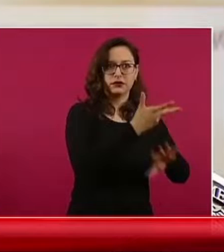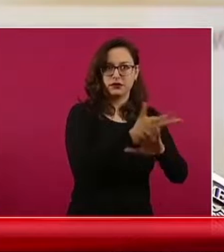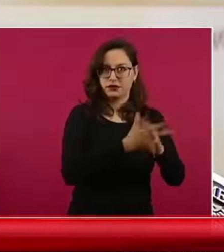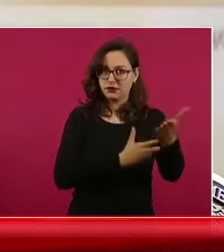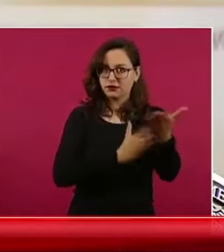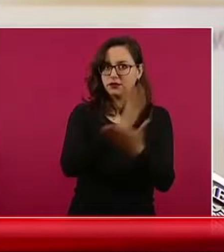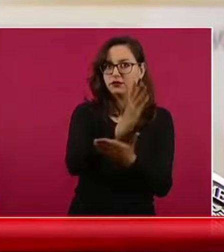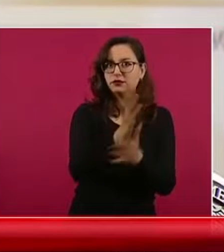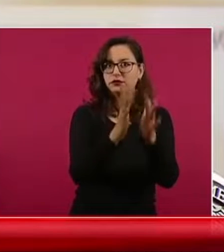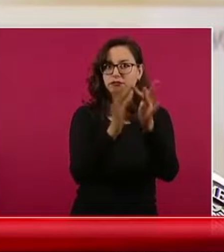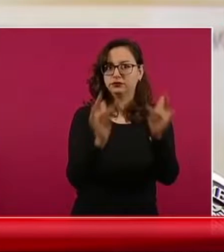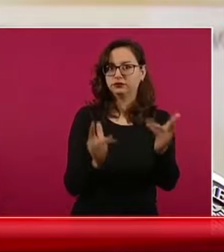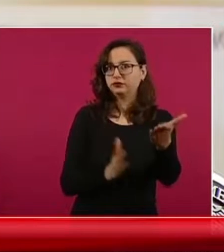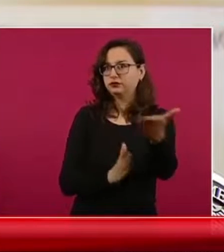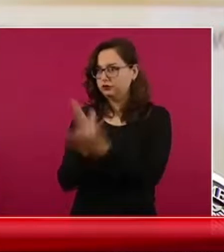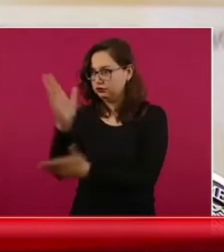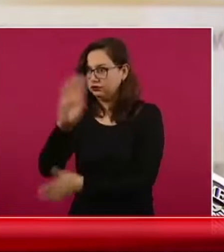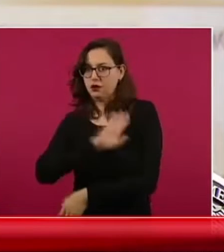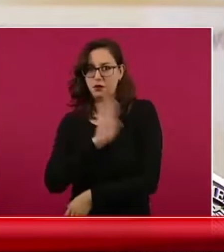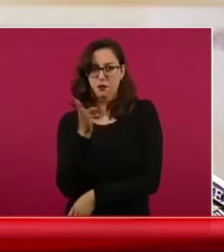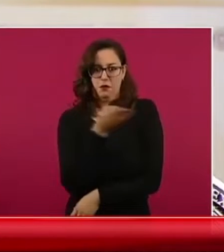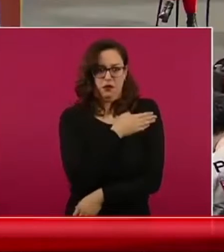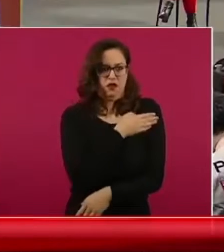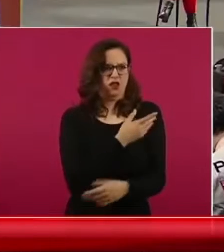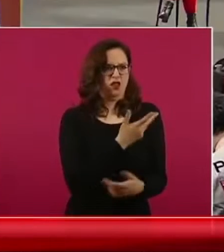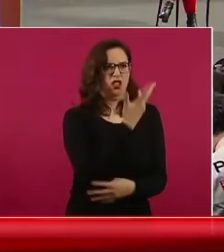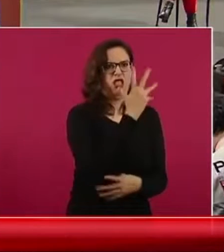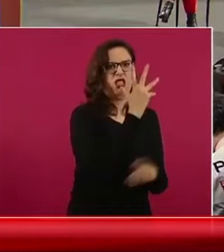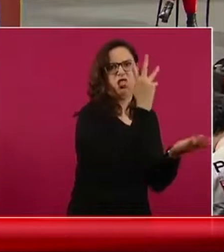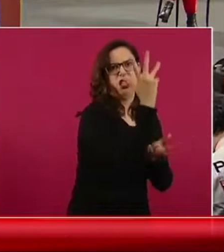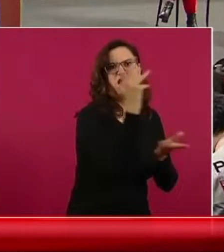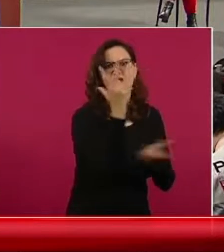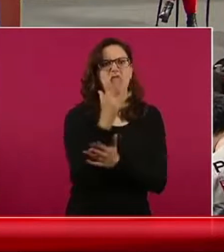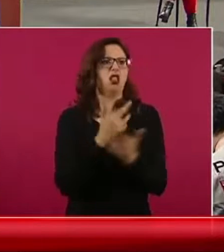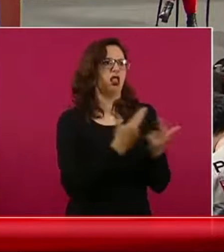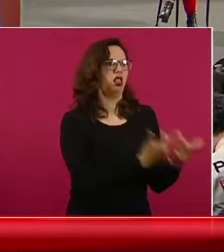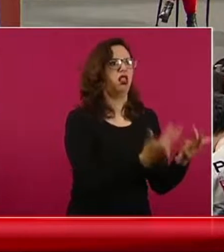parte. ¿Y cómo vamos a estar hablando